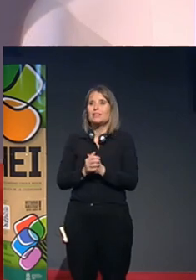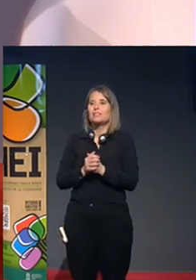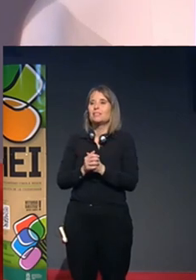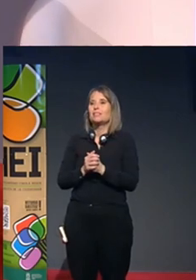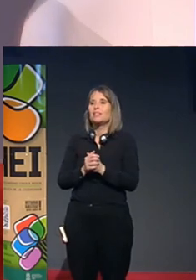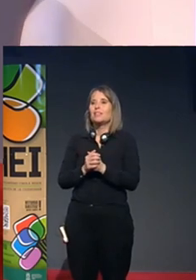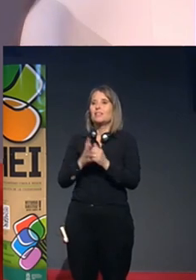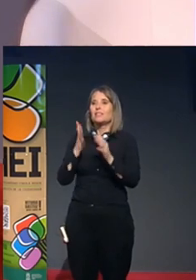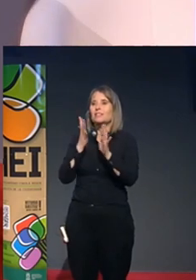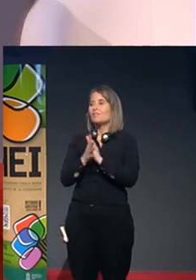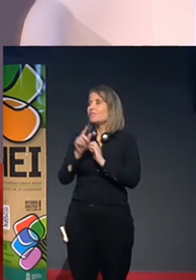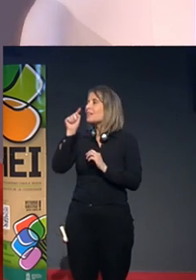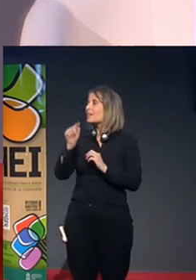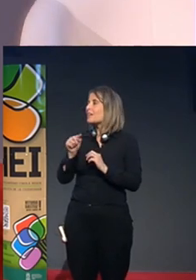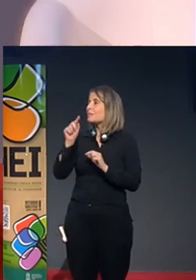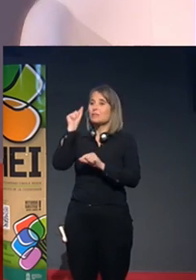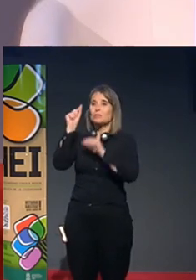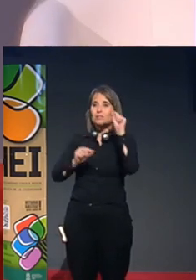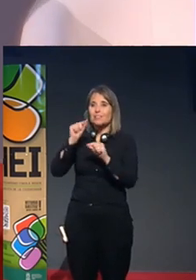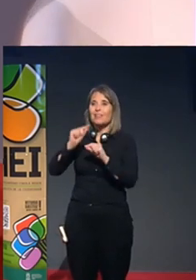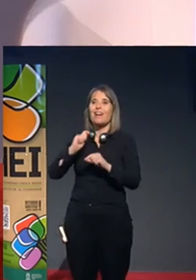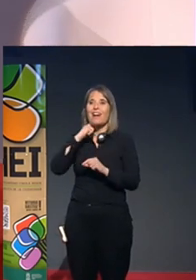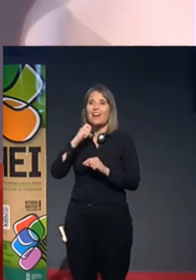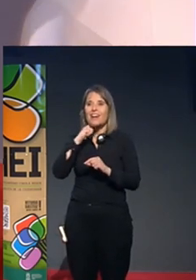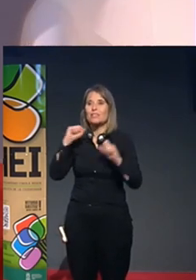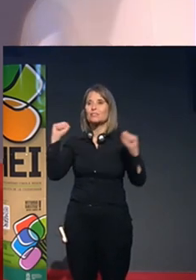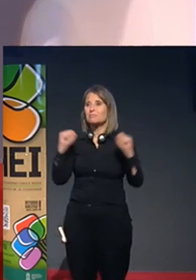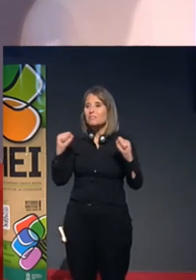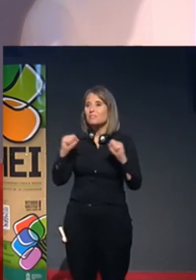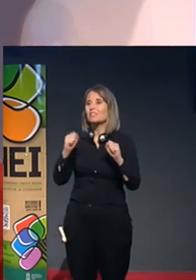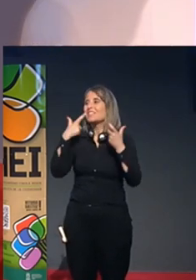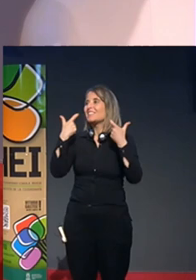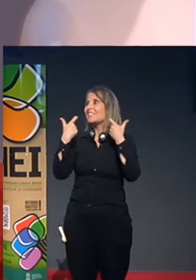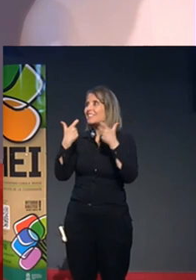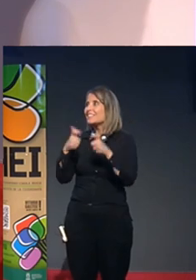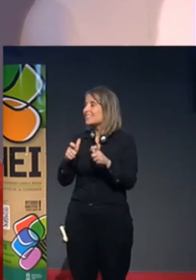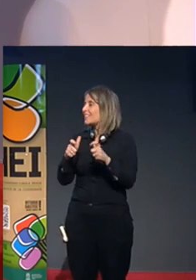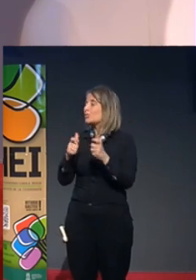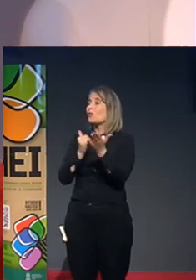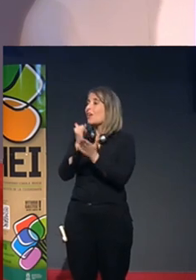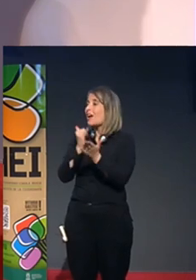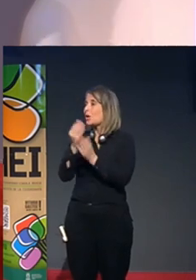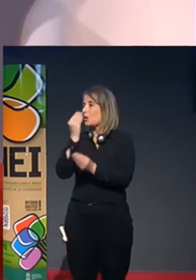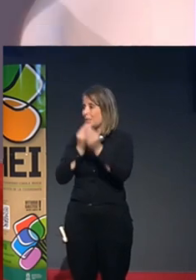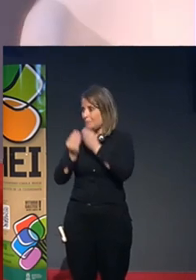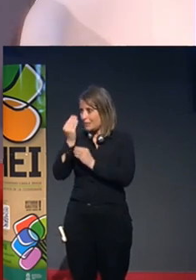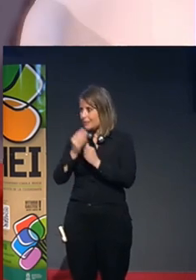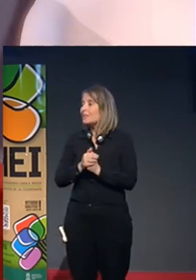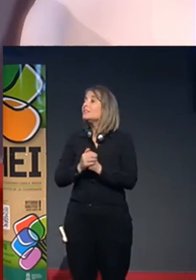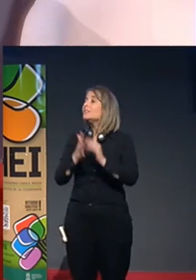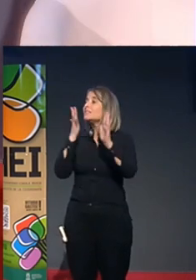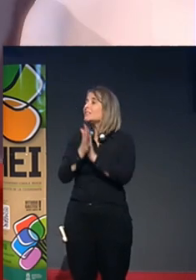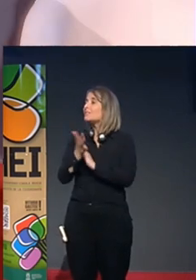un tercio de las emisiones de gases de efecto invernadero provienen del sector agroalimentario y está llevando